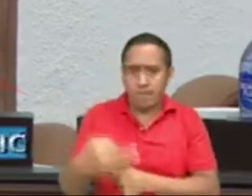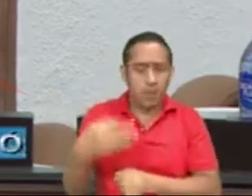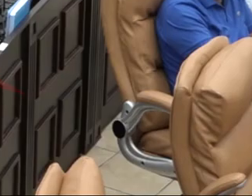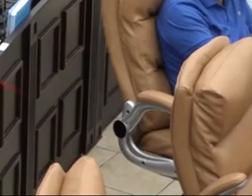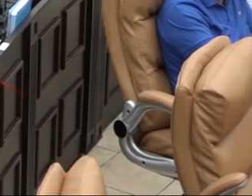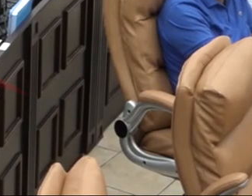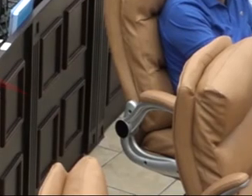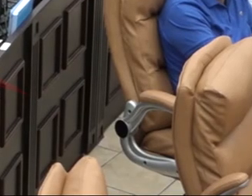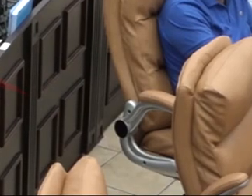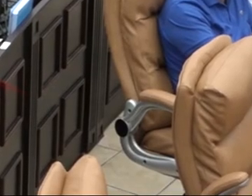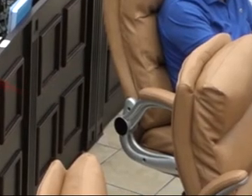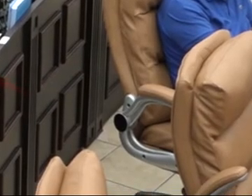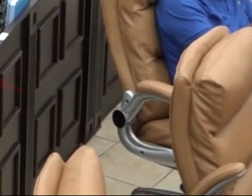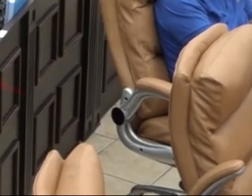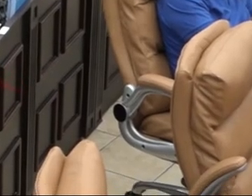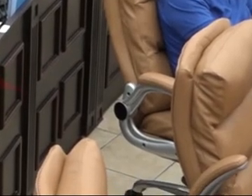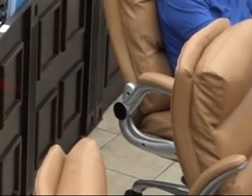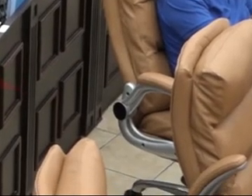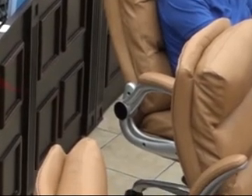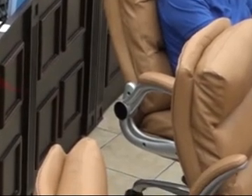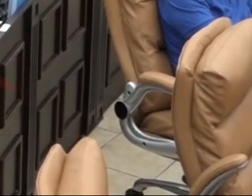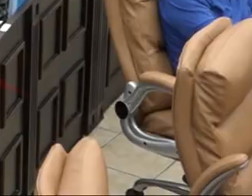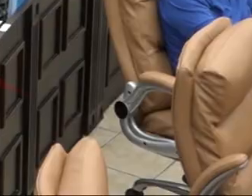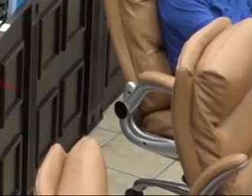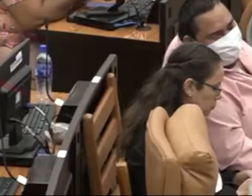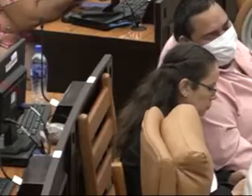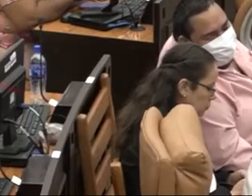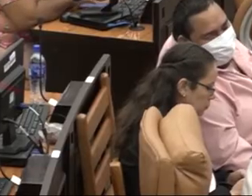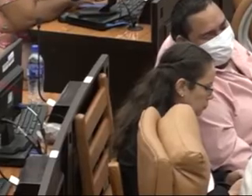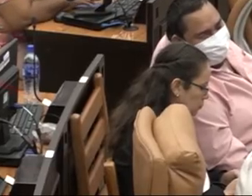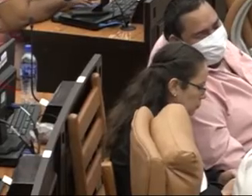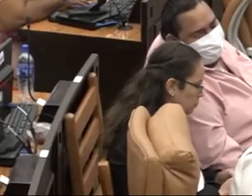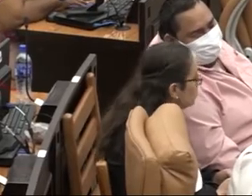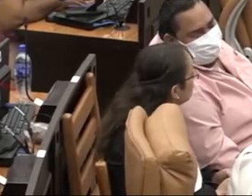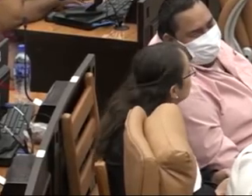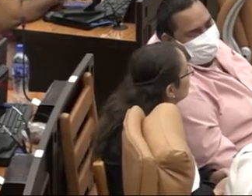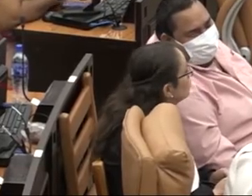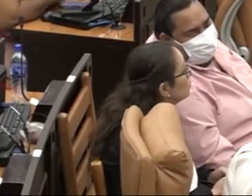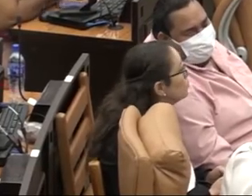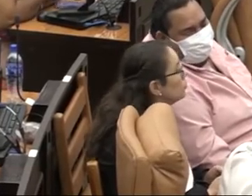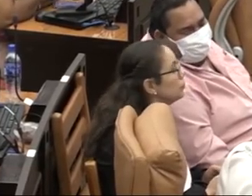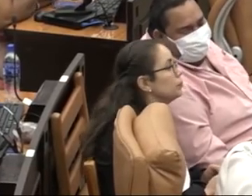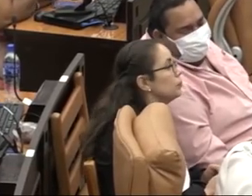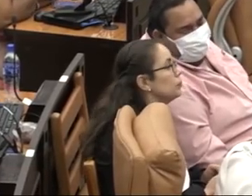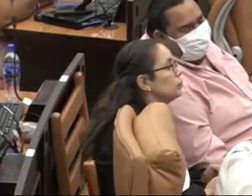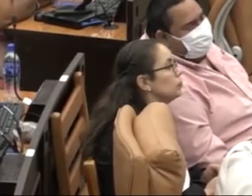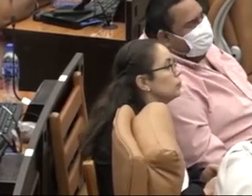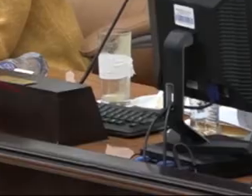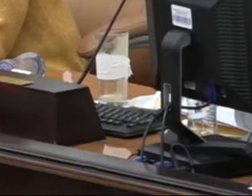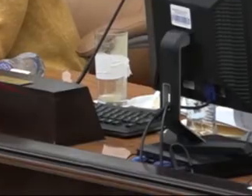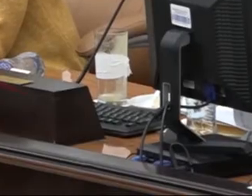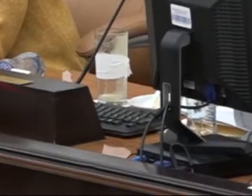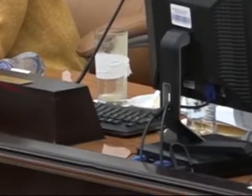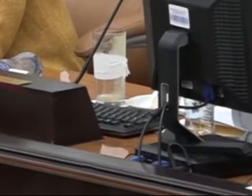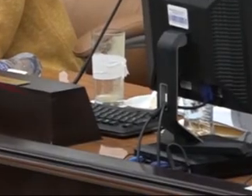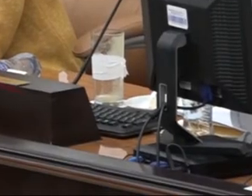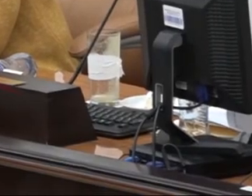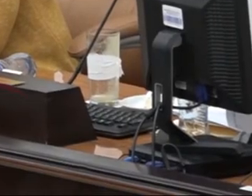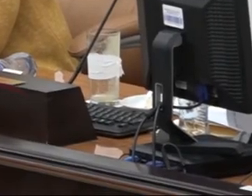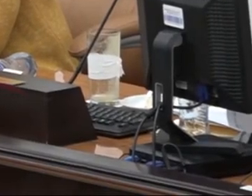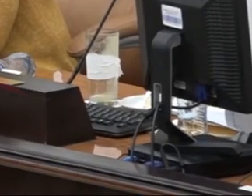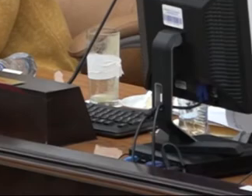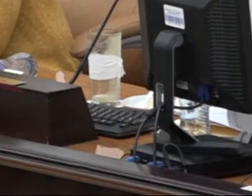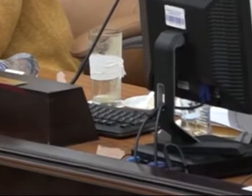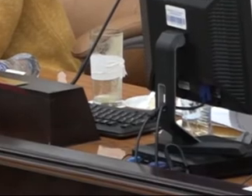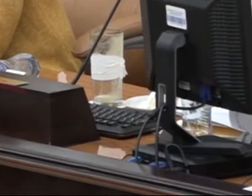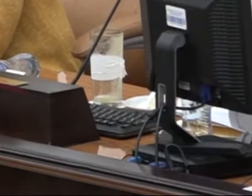de la ley. En dicha iniciativa se propuso la derogación de la Ley General de Personas Jurídicas y asociaciones sin lucro,